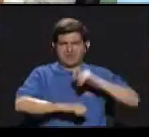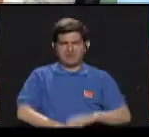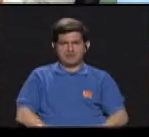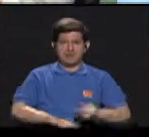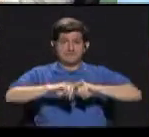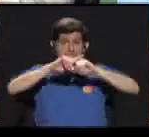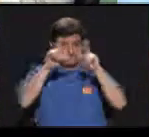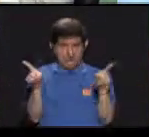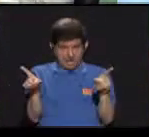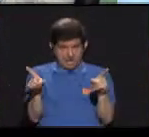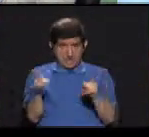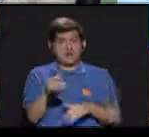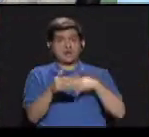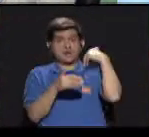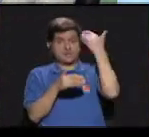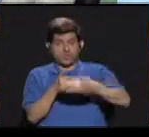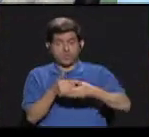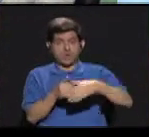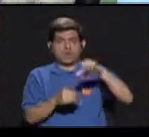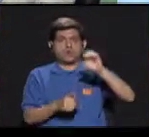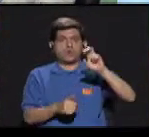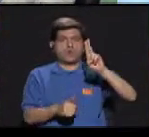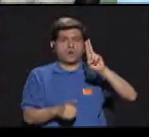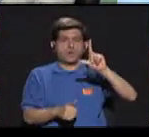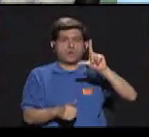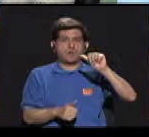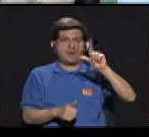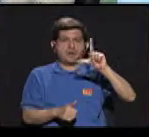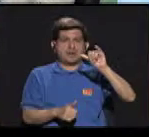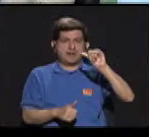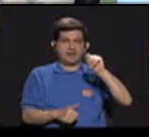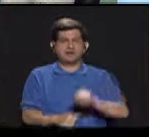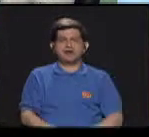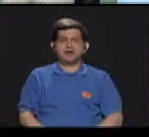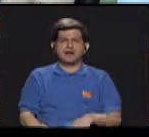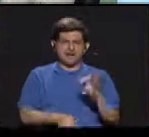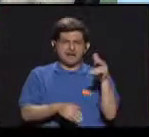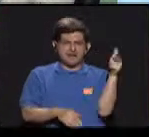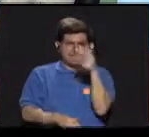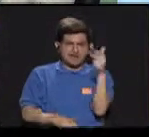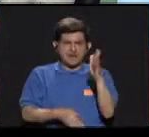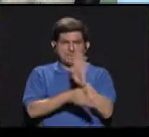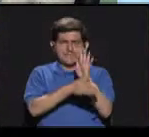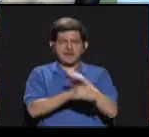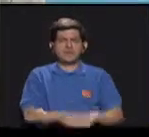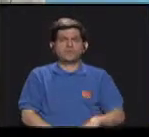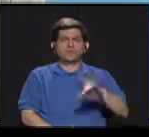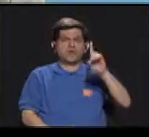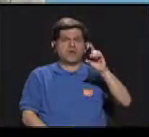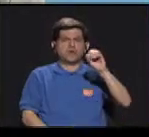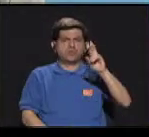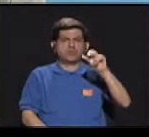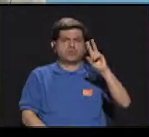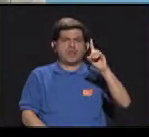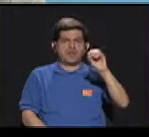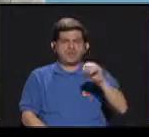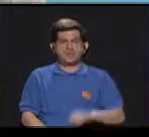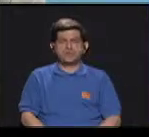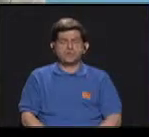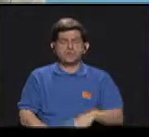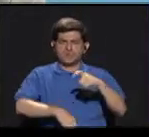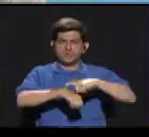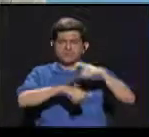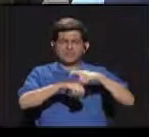simultáneamente, pero después de Eulalia, se filmó la película El Dorado. Era una década